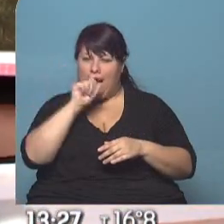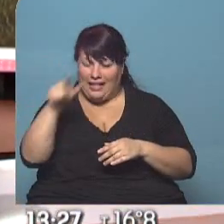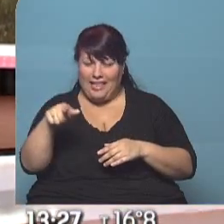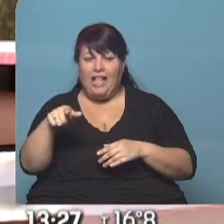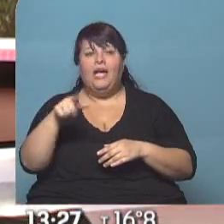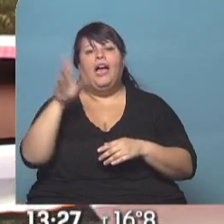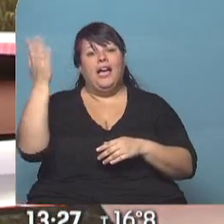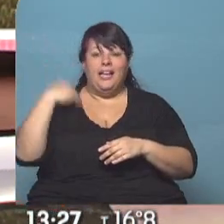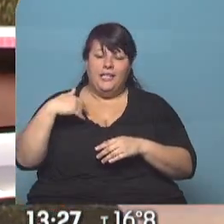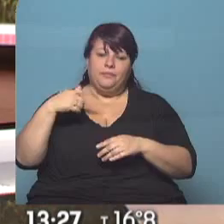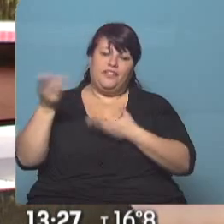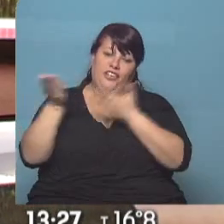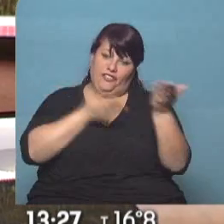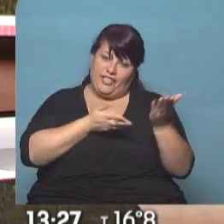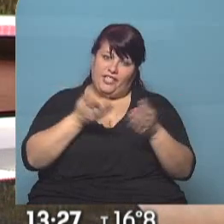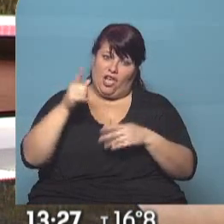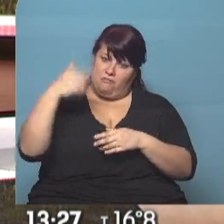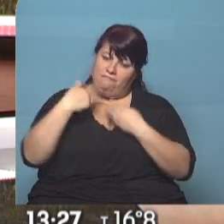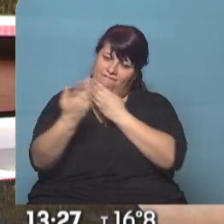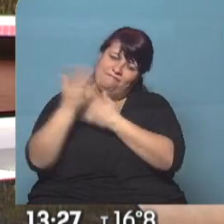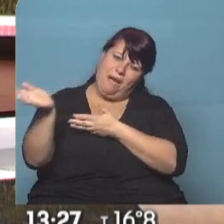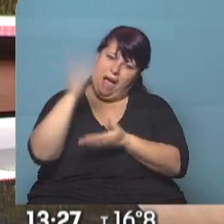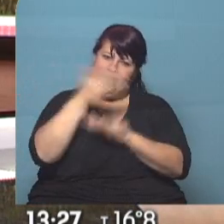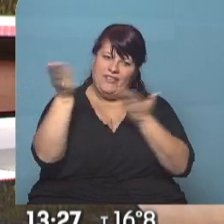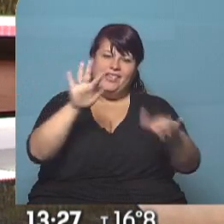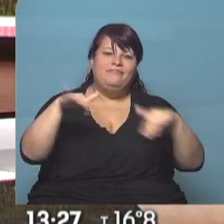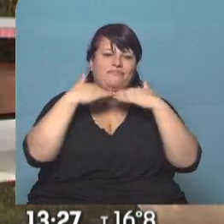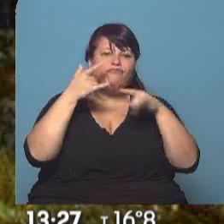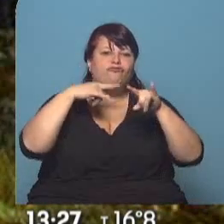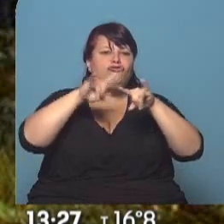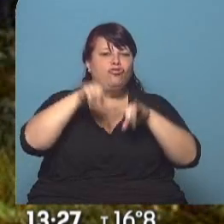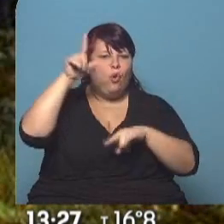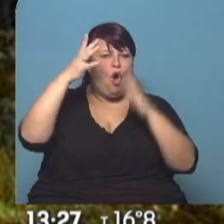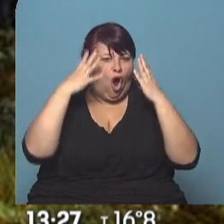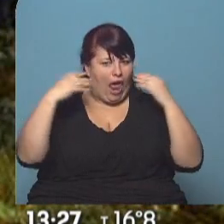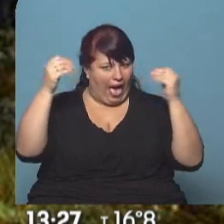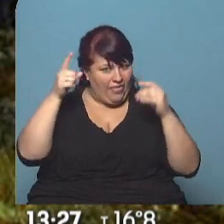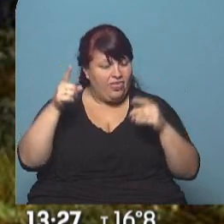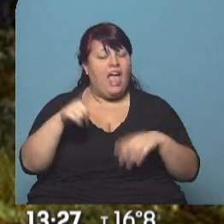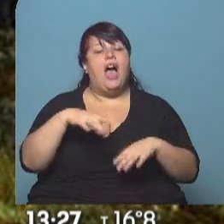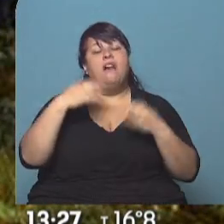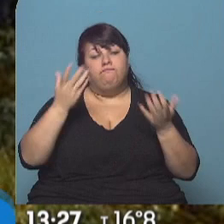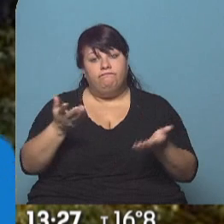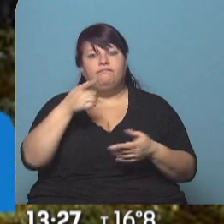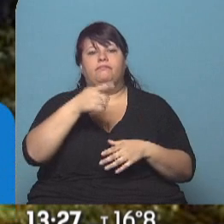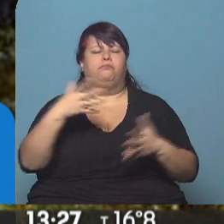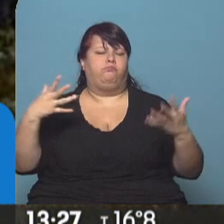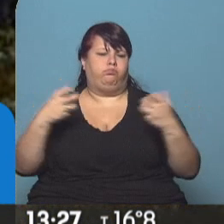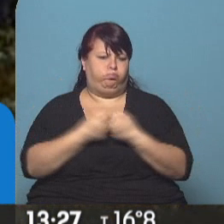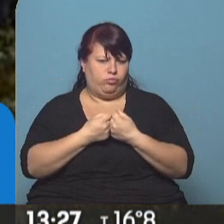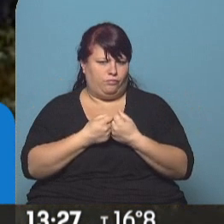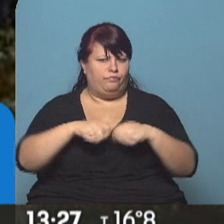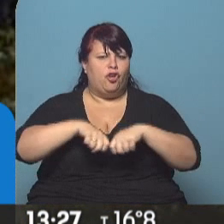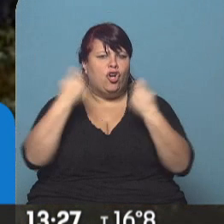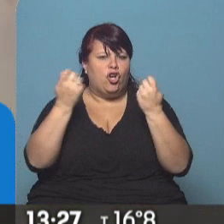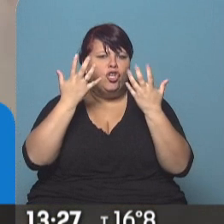Maluma, quien lo había invitado personalmente para que presenciara el show en Holanda. Bueno, lo cierto es que sufrió la